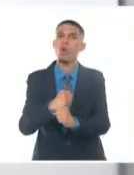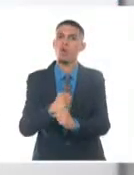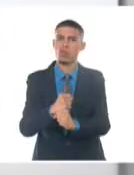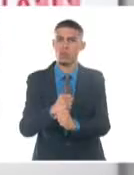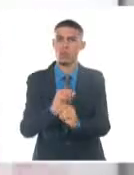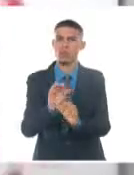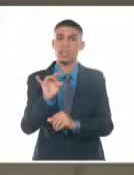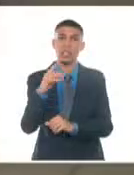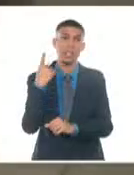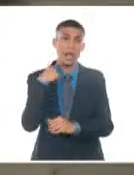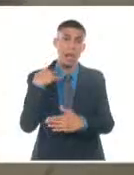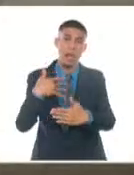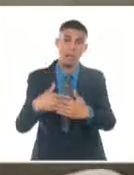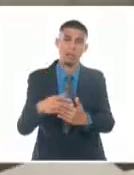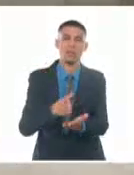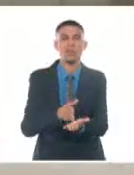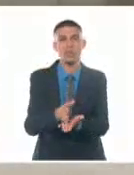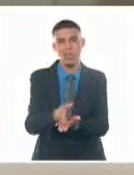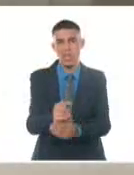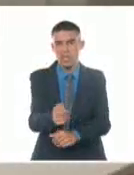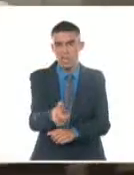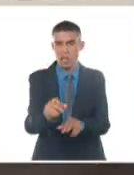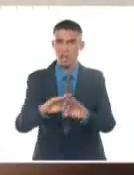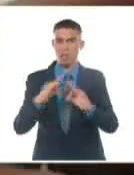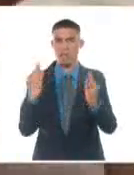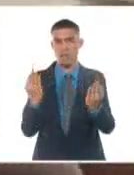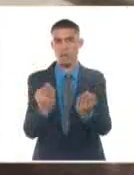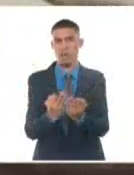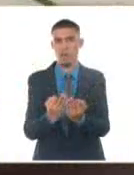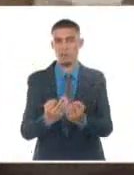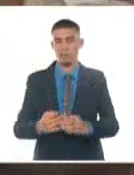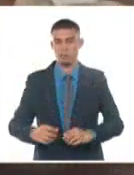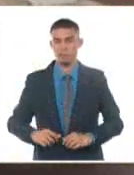estando cada vez más cerca de la familia cubana. Yuselin Suárez, Ogando, Canal Cubano.